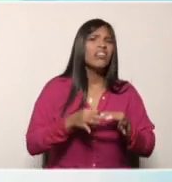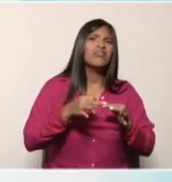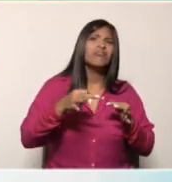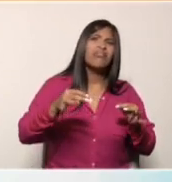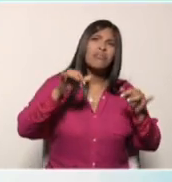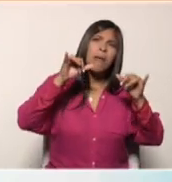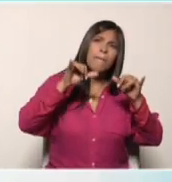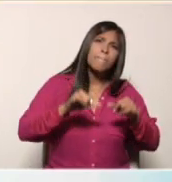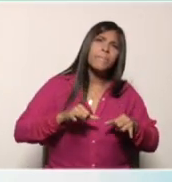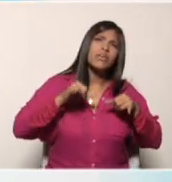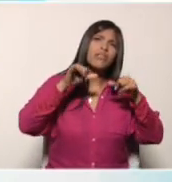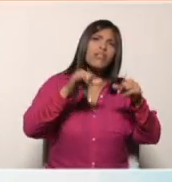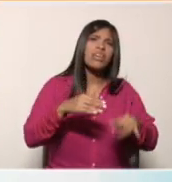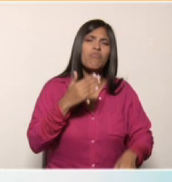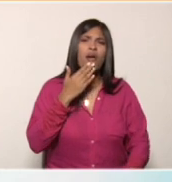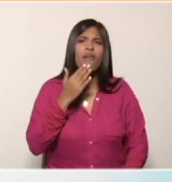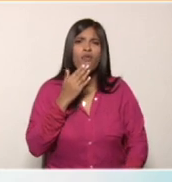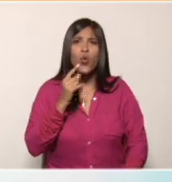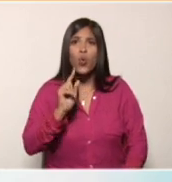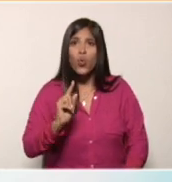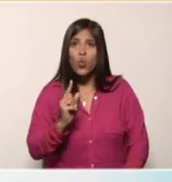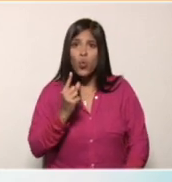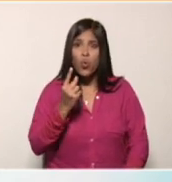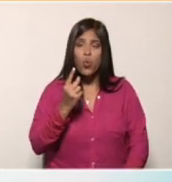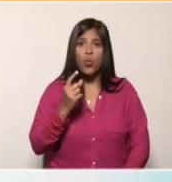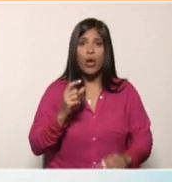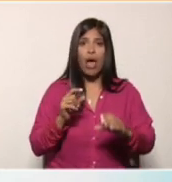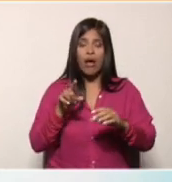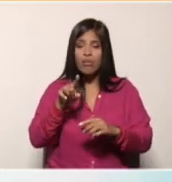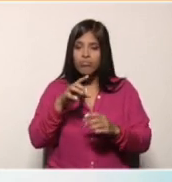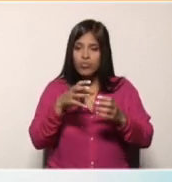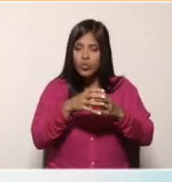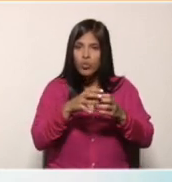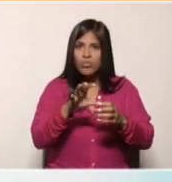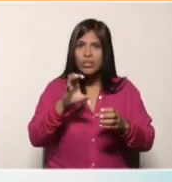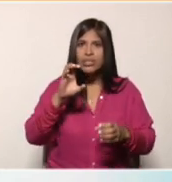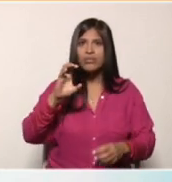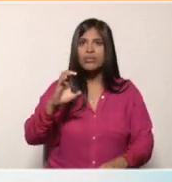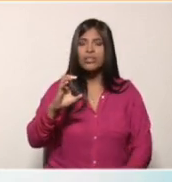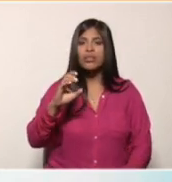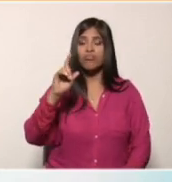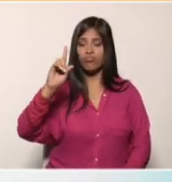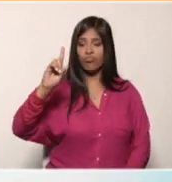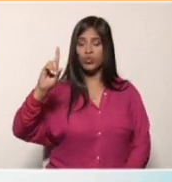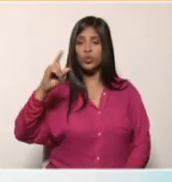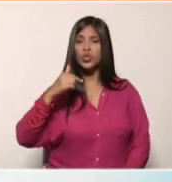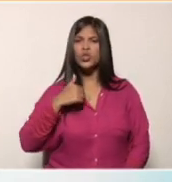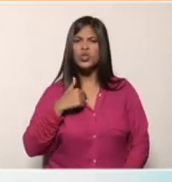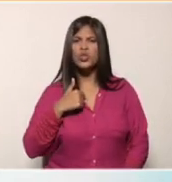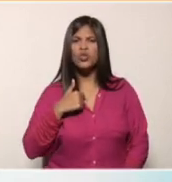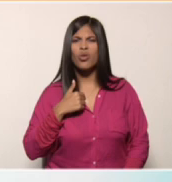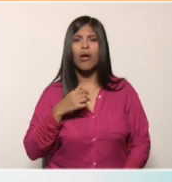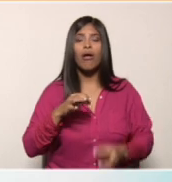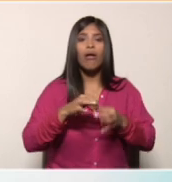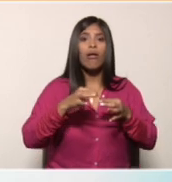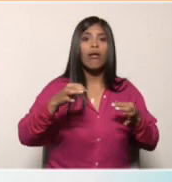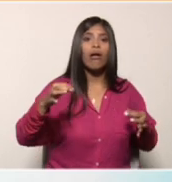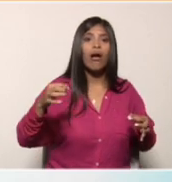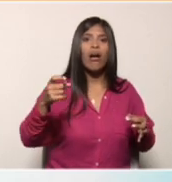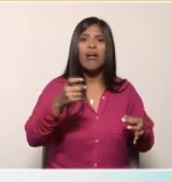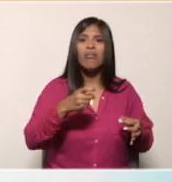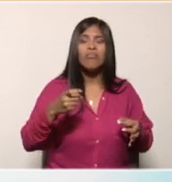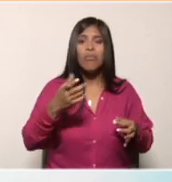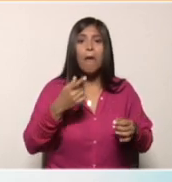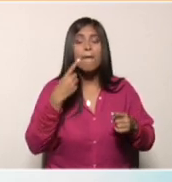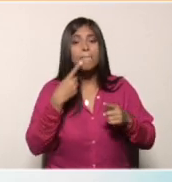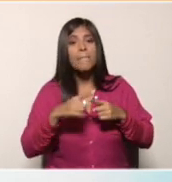ese mismo camino. Una de ellas tomó la palabra y dijo: En esta ruta no hemos encontrado lo que